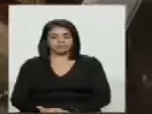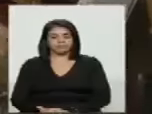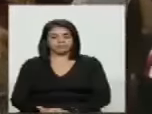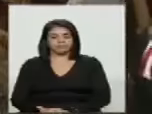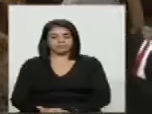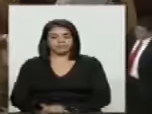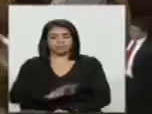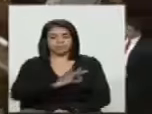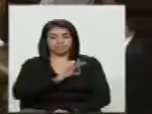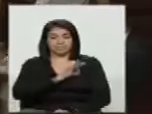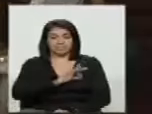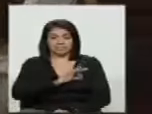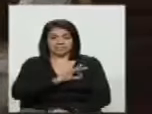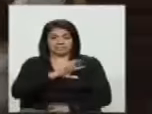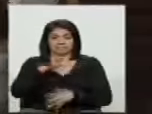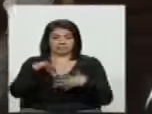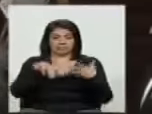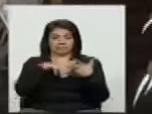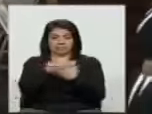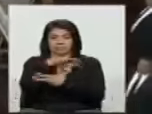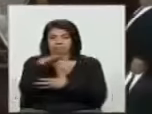Esa señora violenta